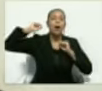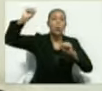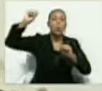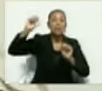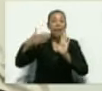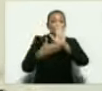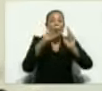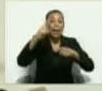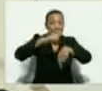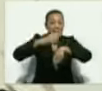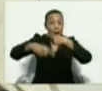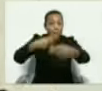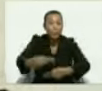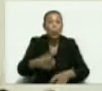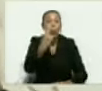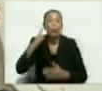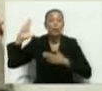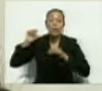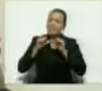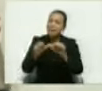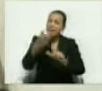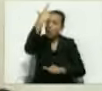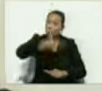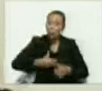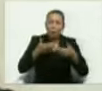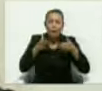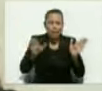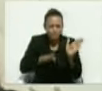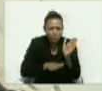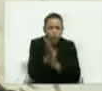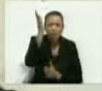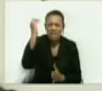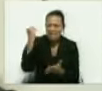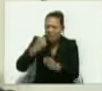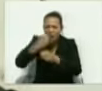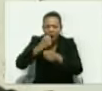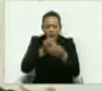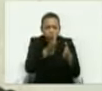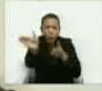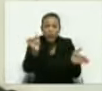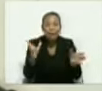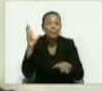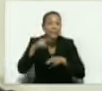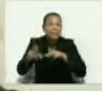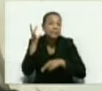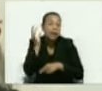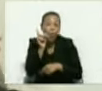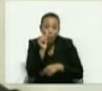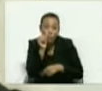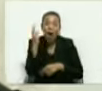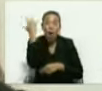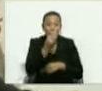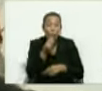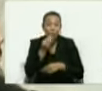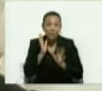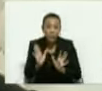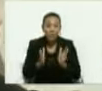estos tiempos. Juro por seguir abriendo los caminos para nuestros niños, para nuestras niñas y para la